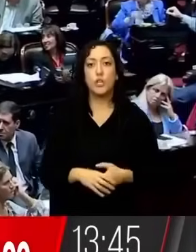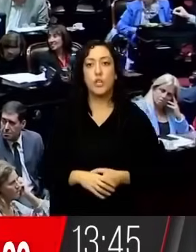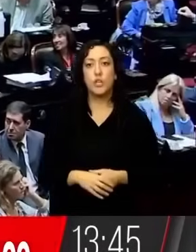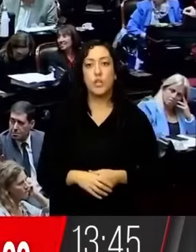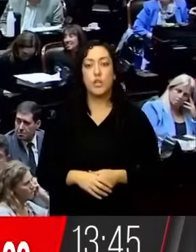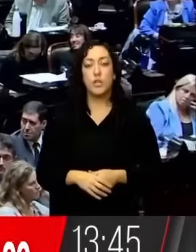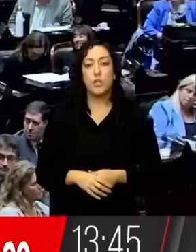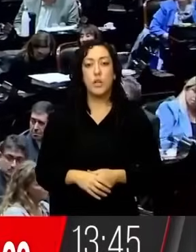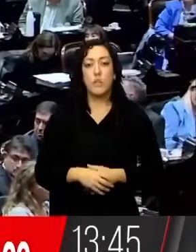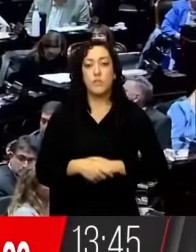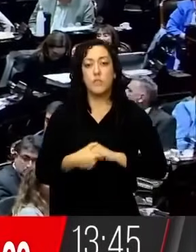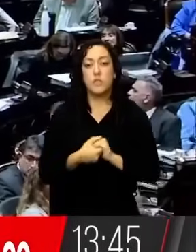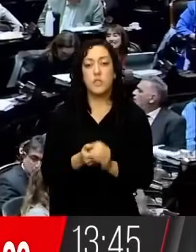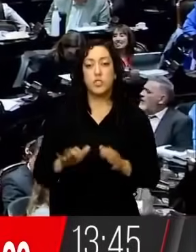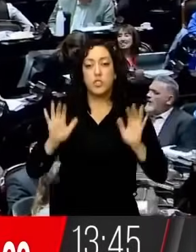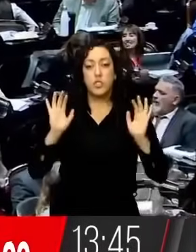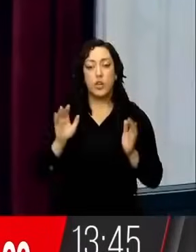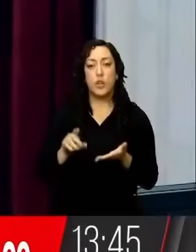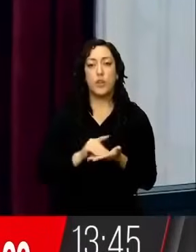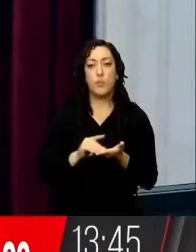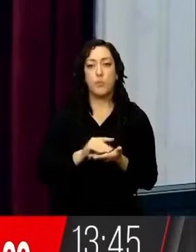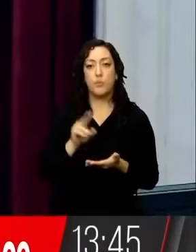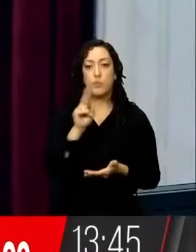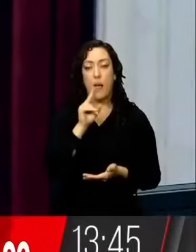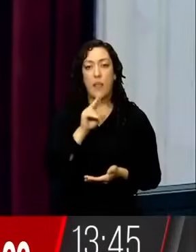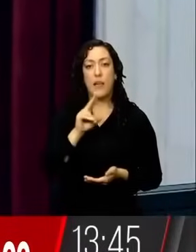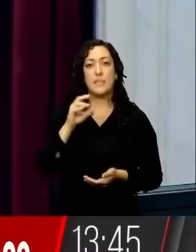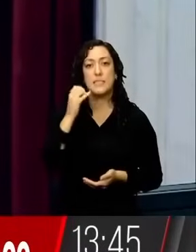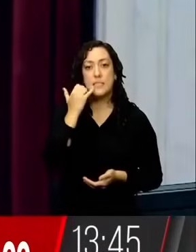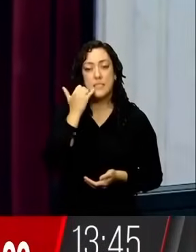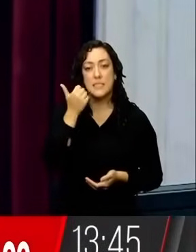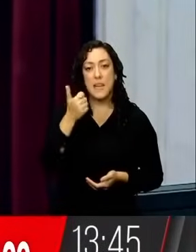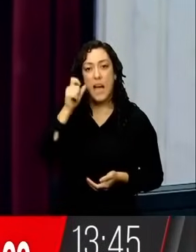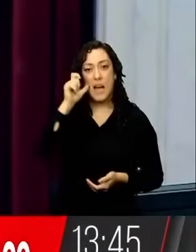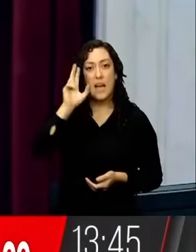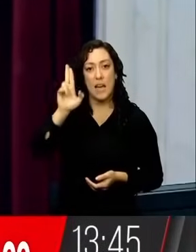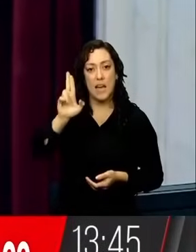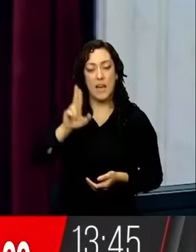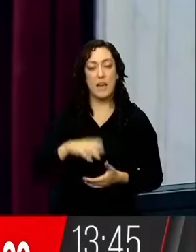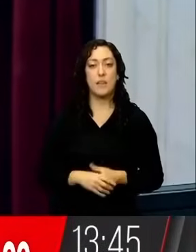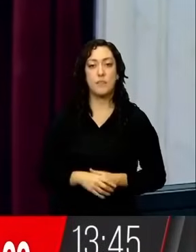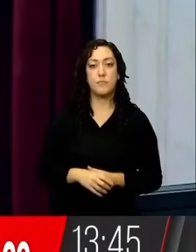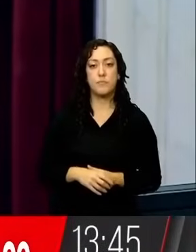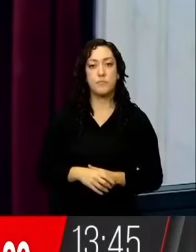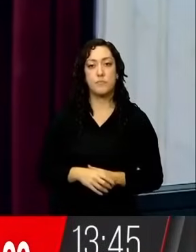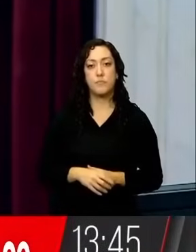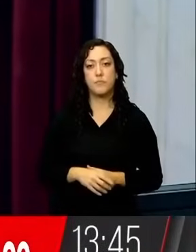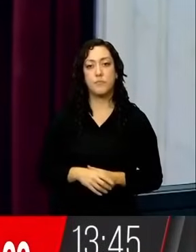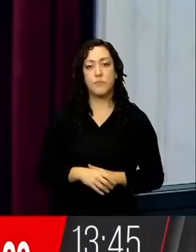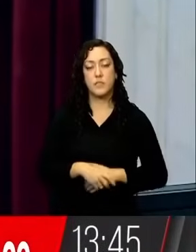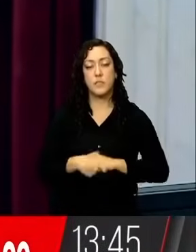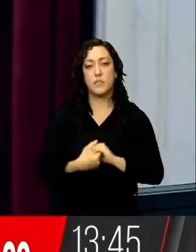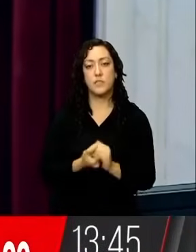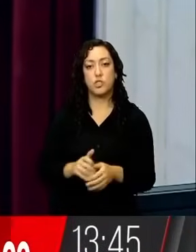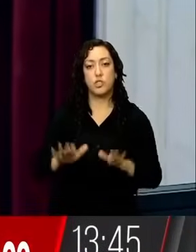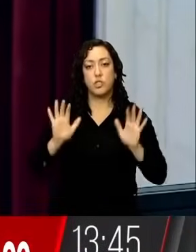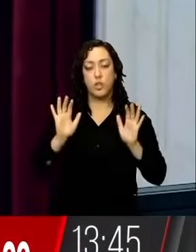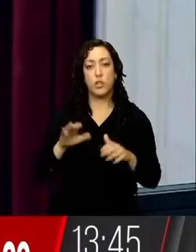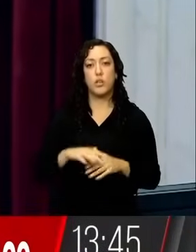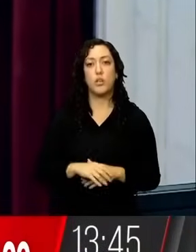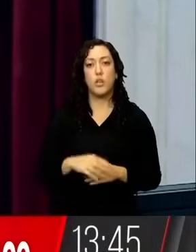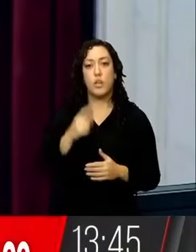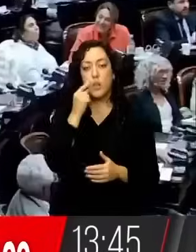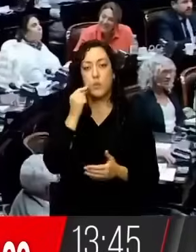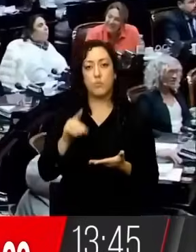Muy bien. Abstención. Diputada Leila Shaer. Leila Shaer. Abstención.